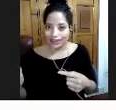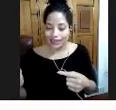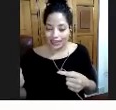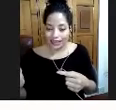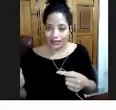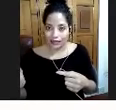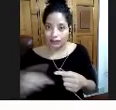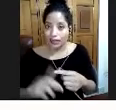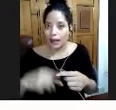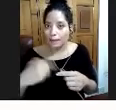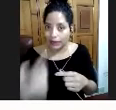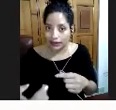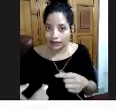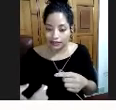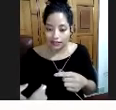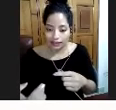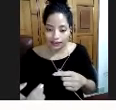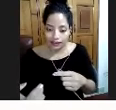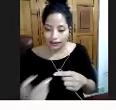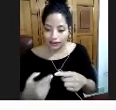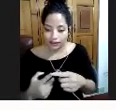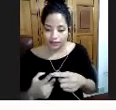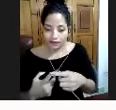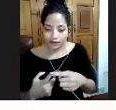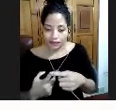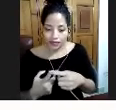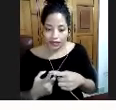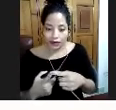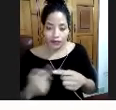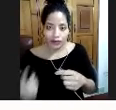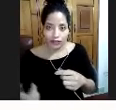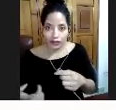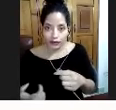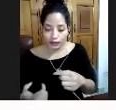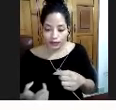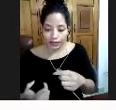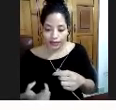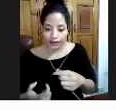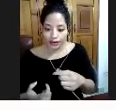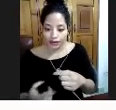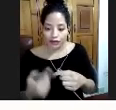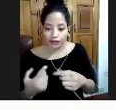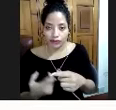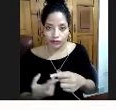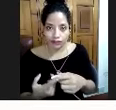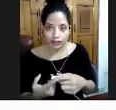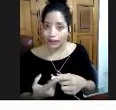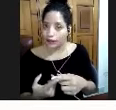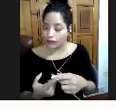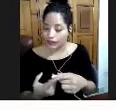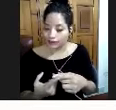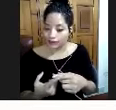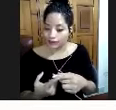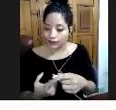en los que hacen clic, o sea, las páginas que visitan, los videos de YouTube que ven, la información personal